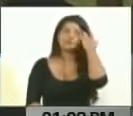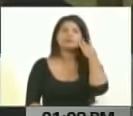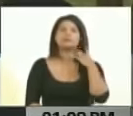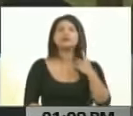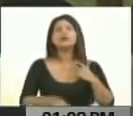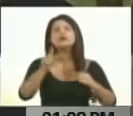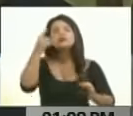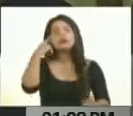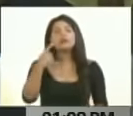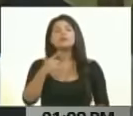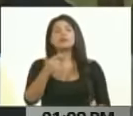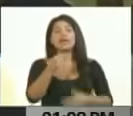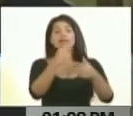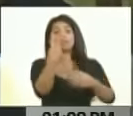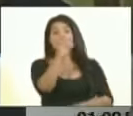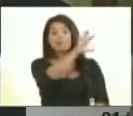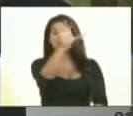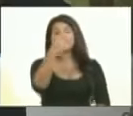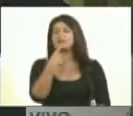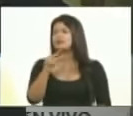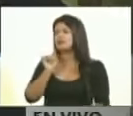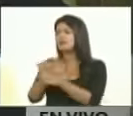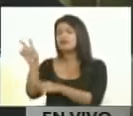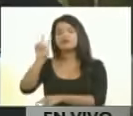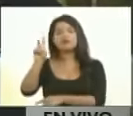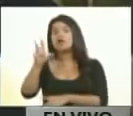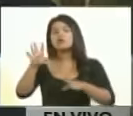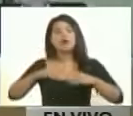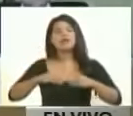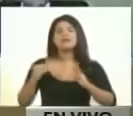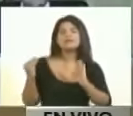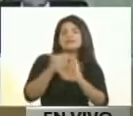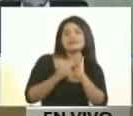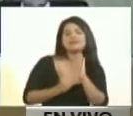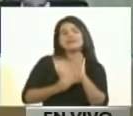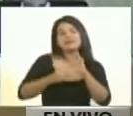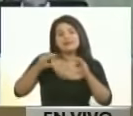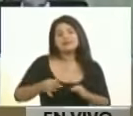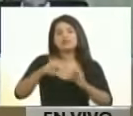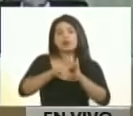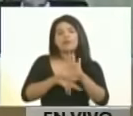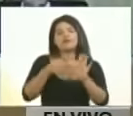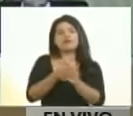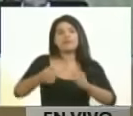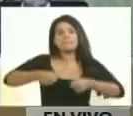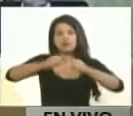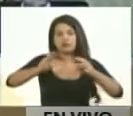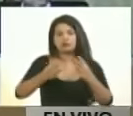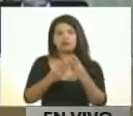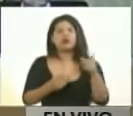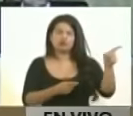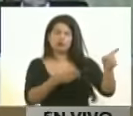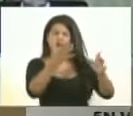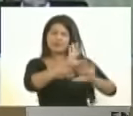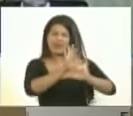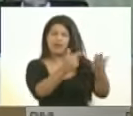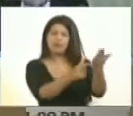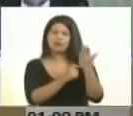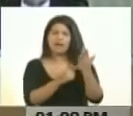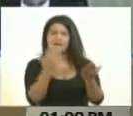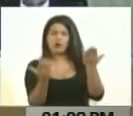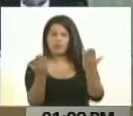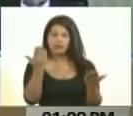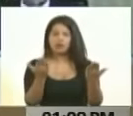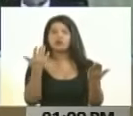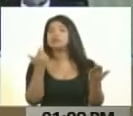Alianza acusa a Venezuela de no haber incorporado el acervo normativo del Mercosur y ya sabemos las comparaciones numéricas que favorecen a